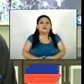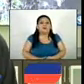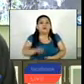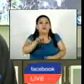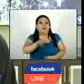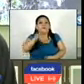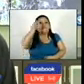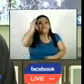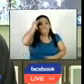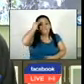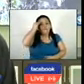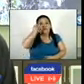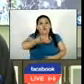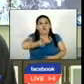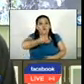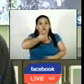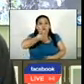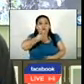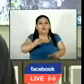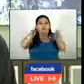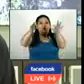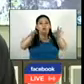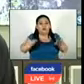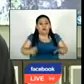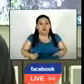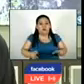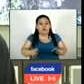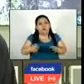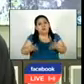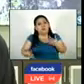olvide actualizarse por medios oficiales a través de nuestros medios digitales.